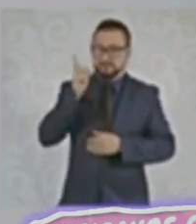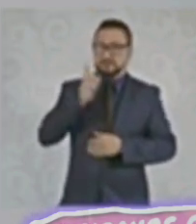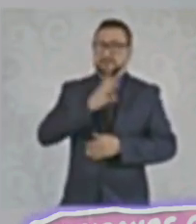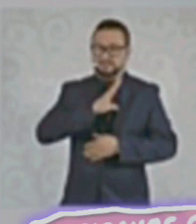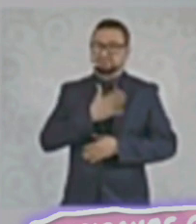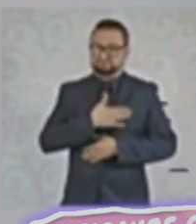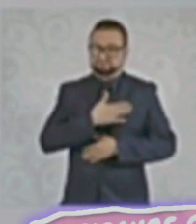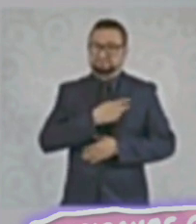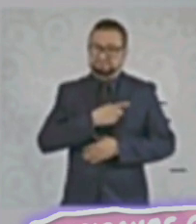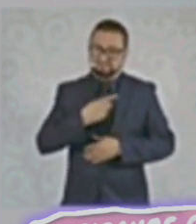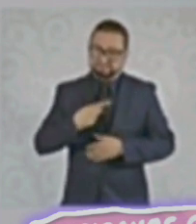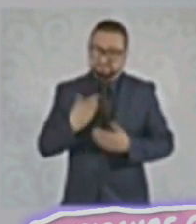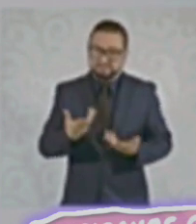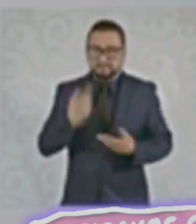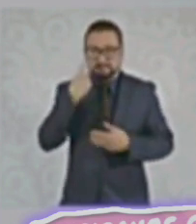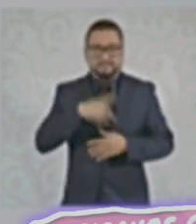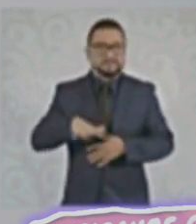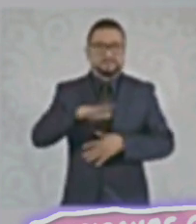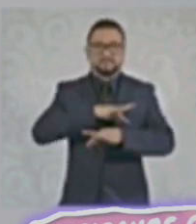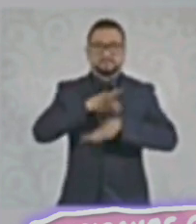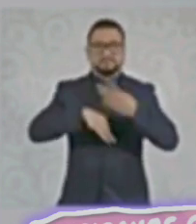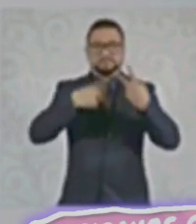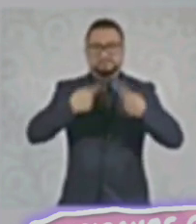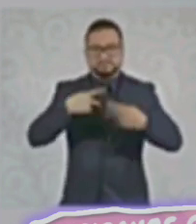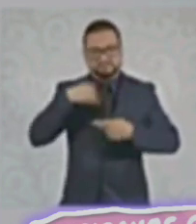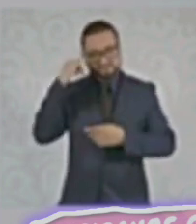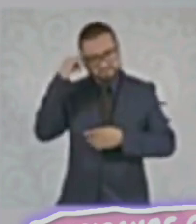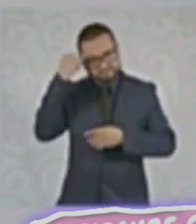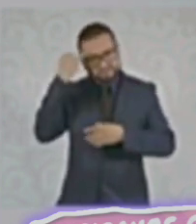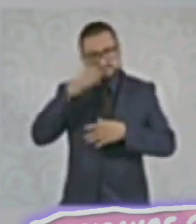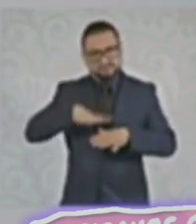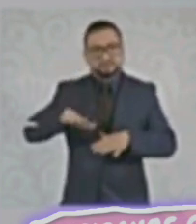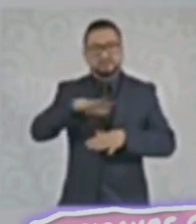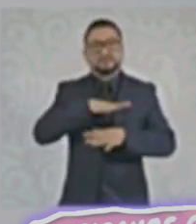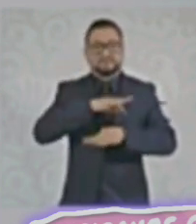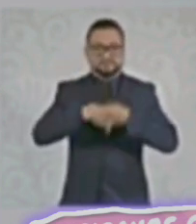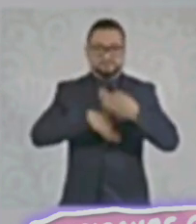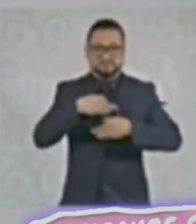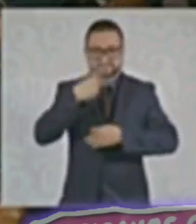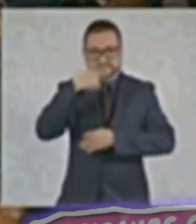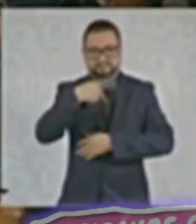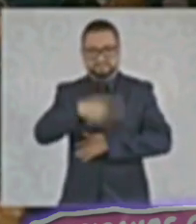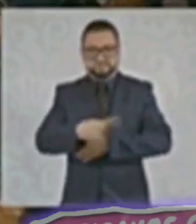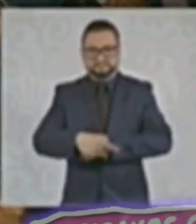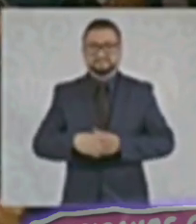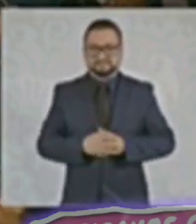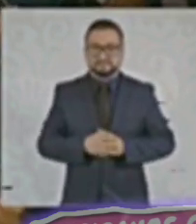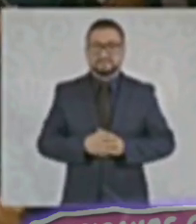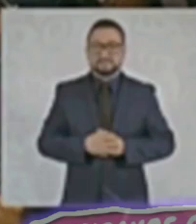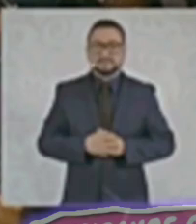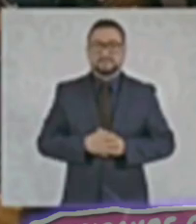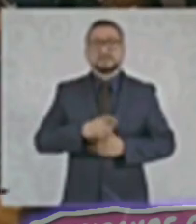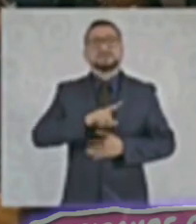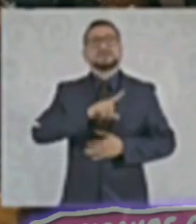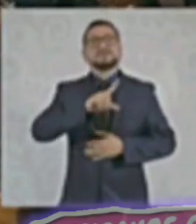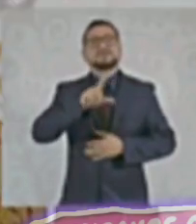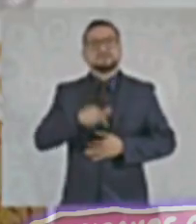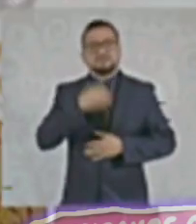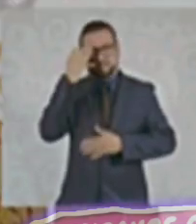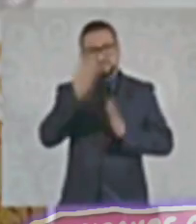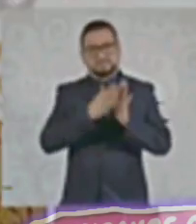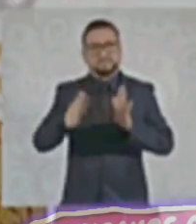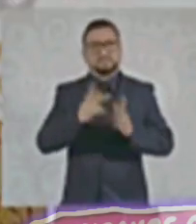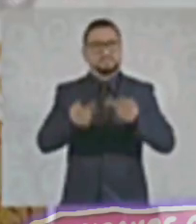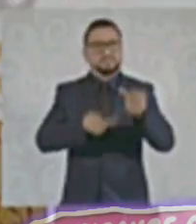España a los pueblos originarios de México. Y después abrimos preguntas